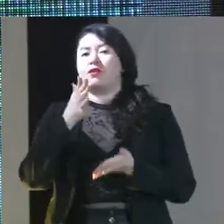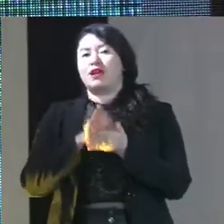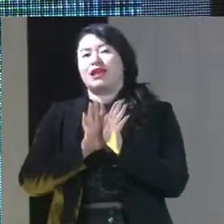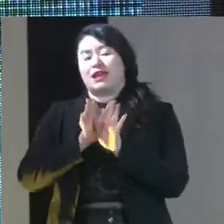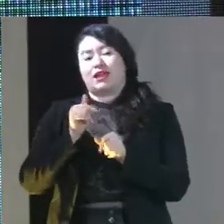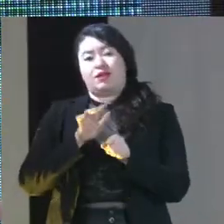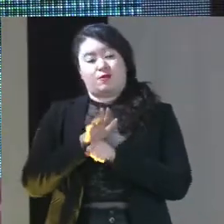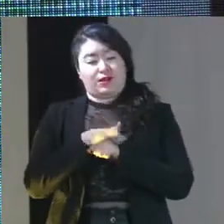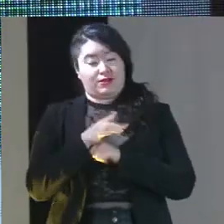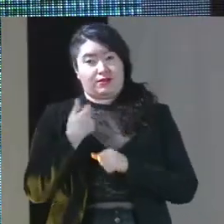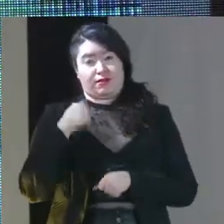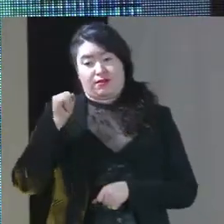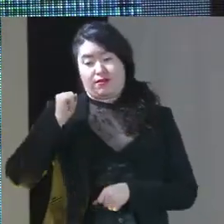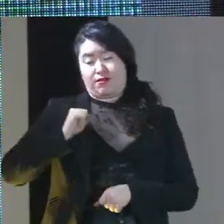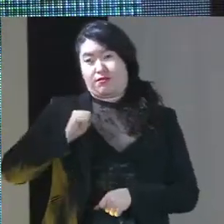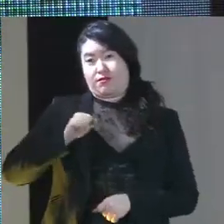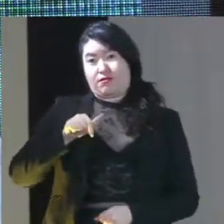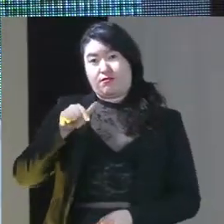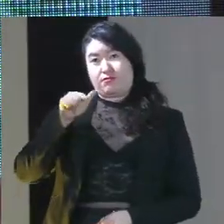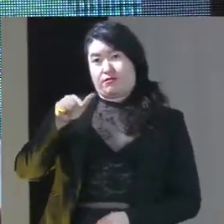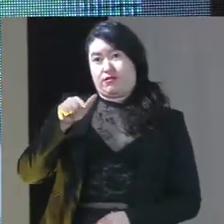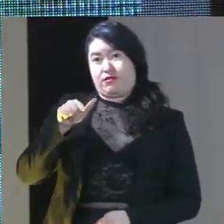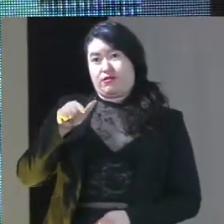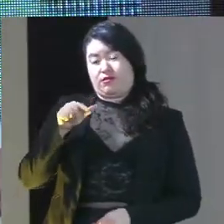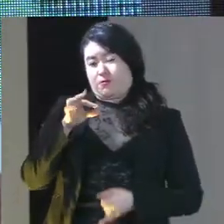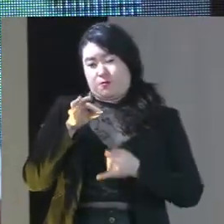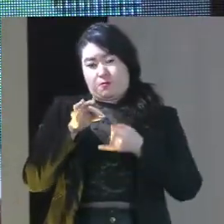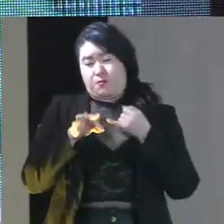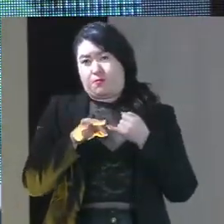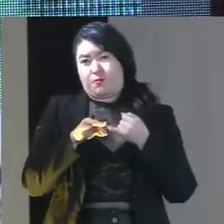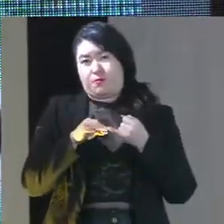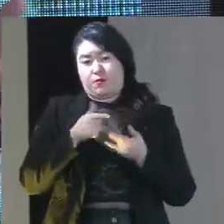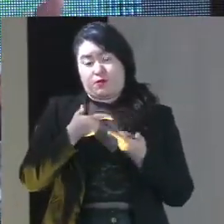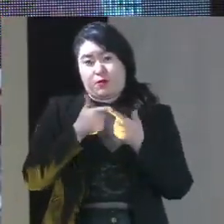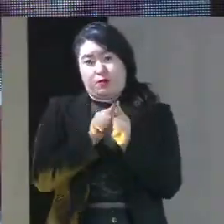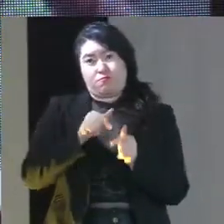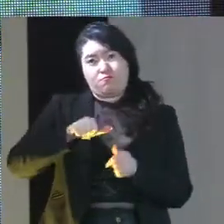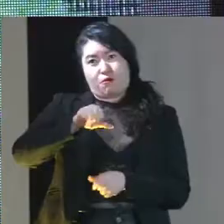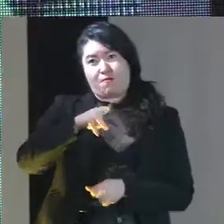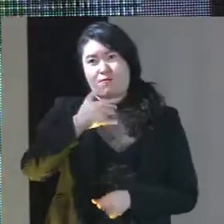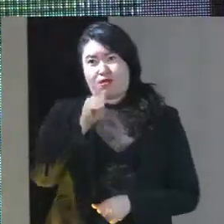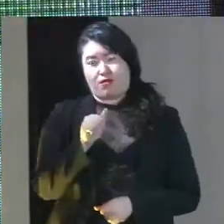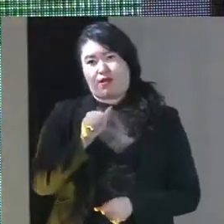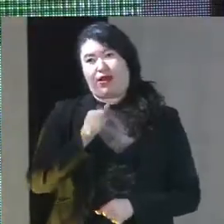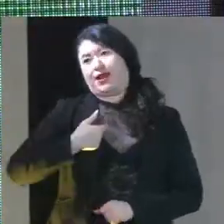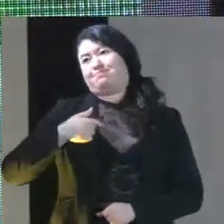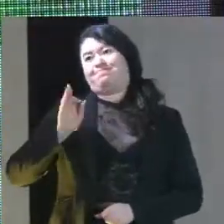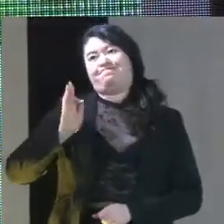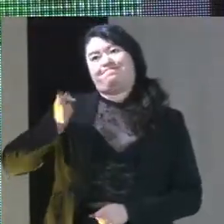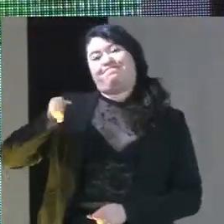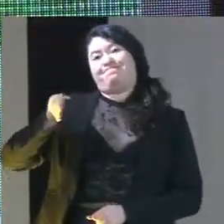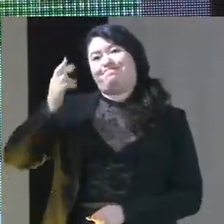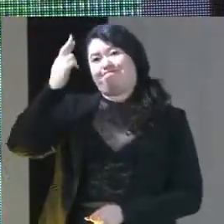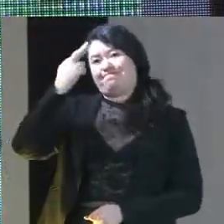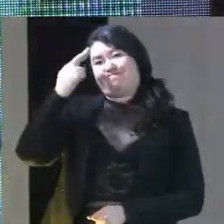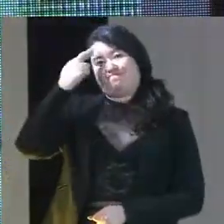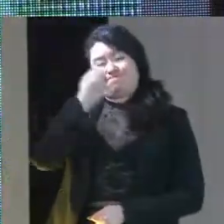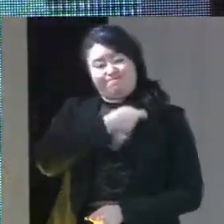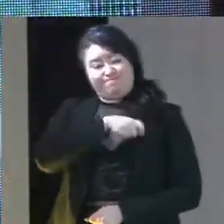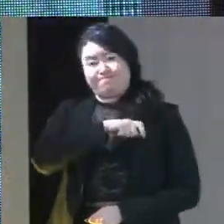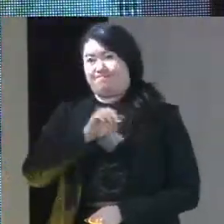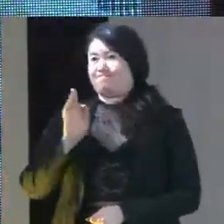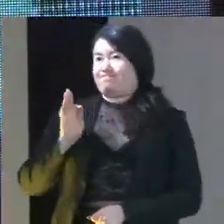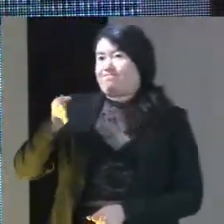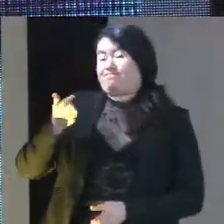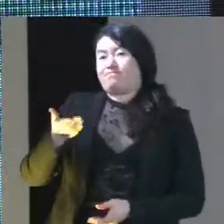para fines del siglo XVII un grupo de mayas se sometió, aceptó pues a la corona, era